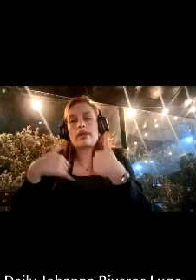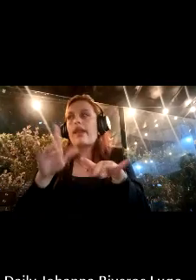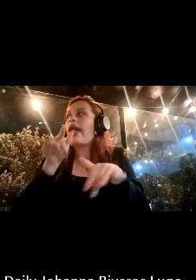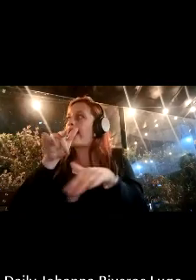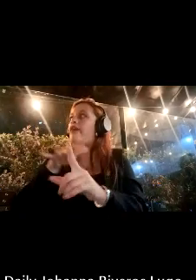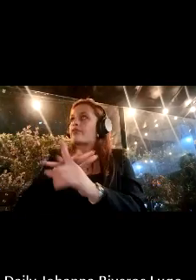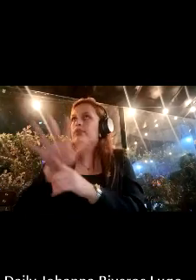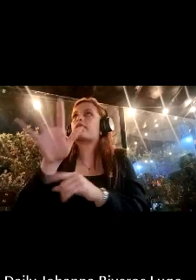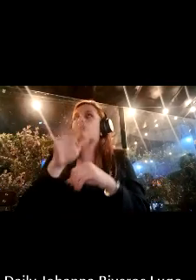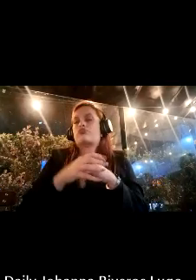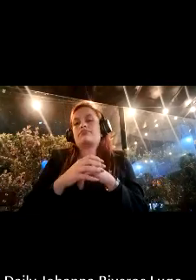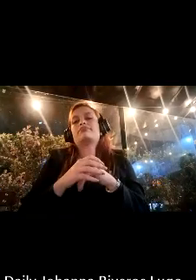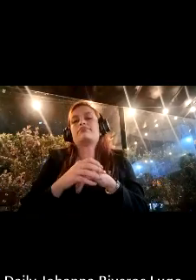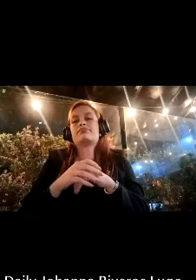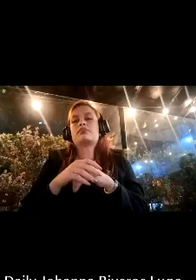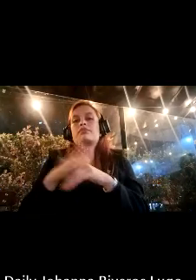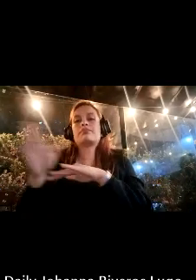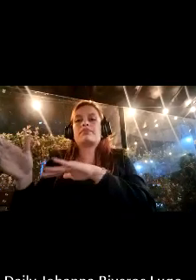La física atómica.